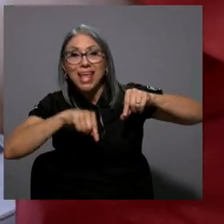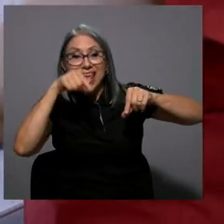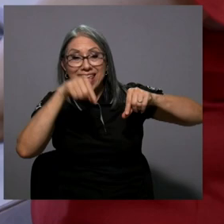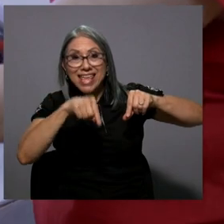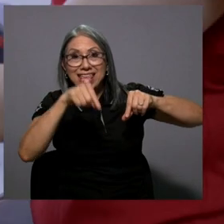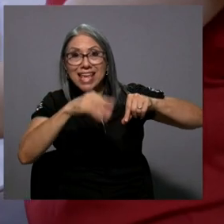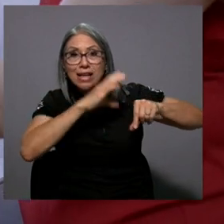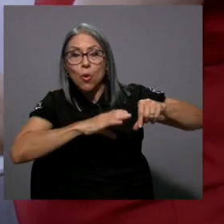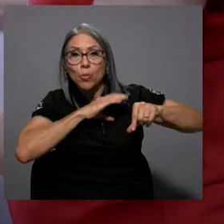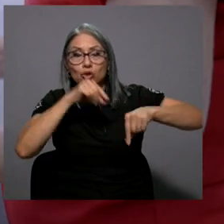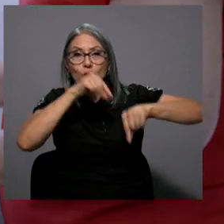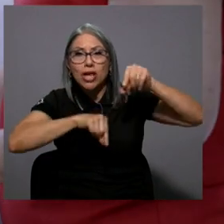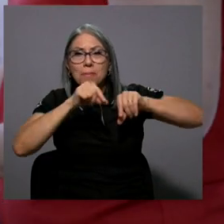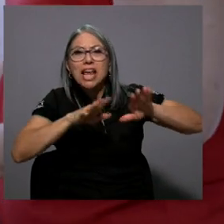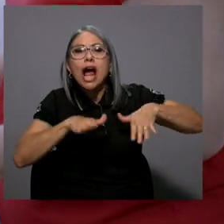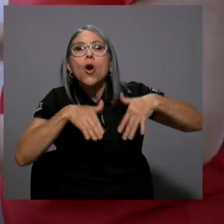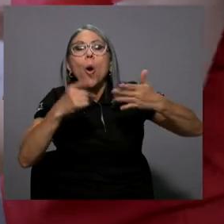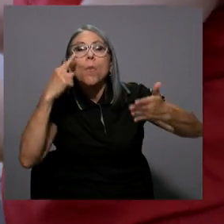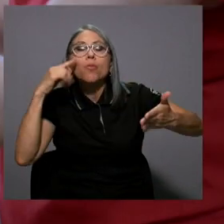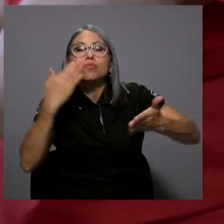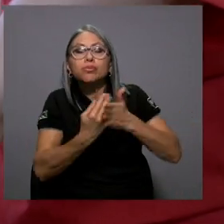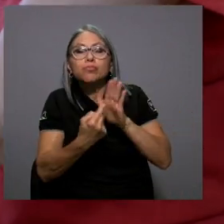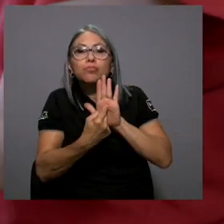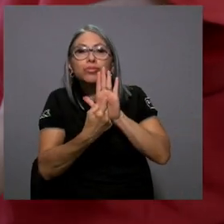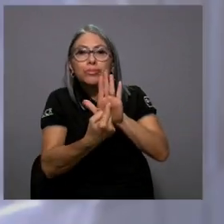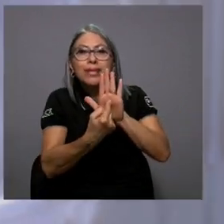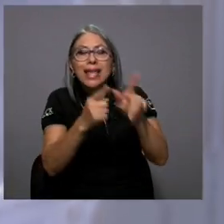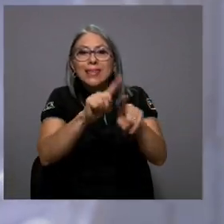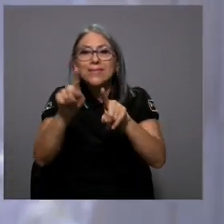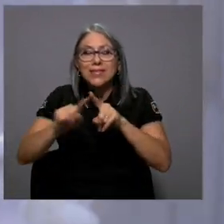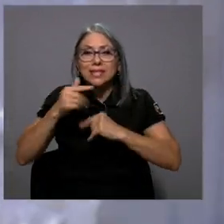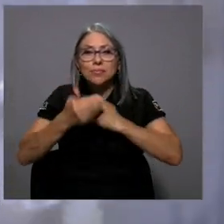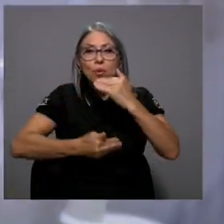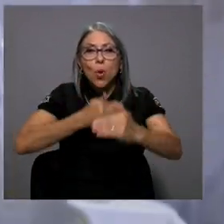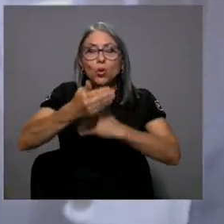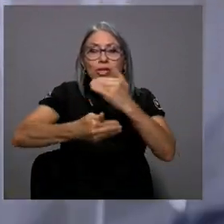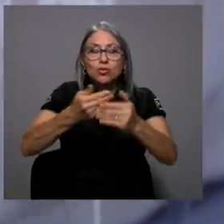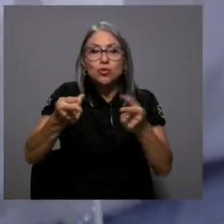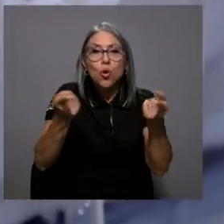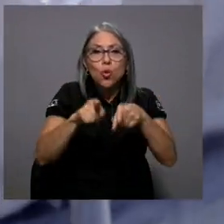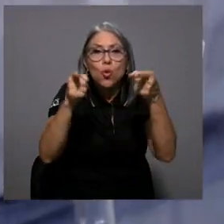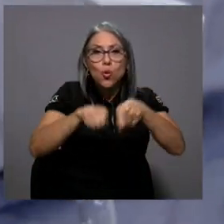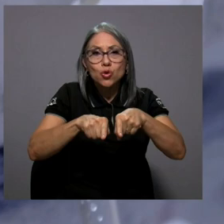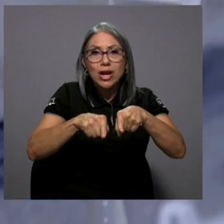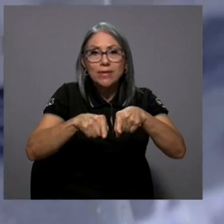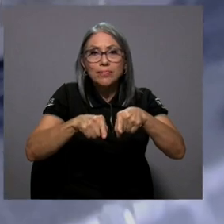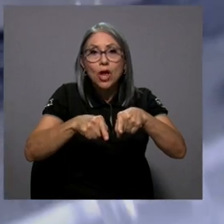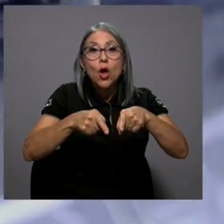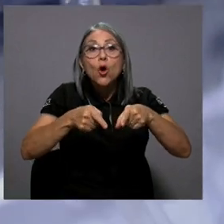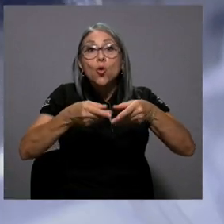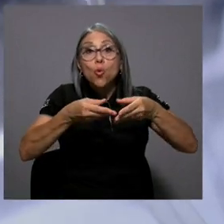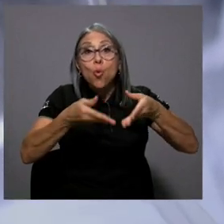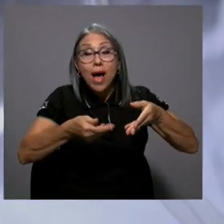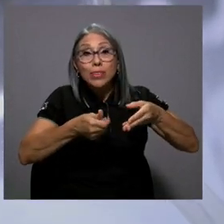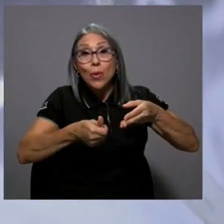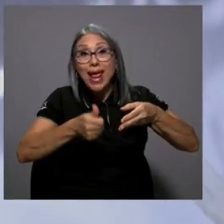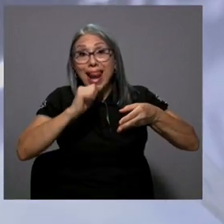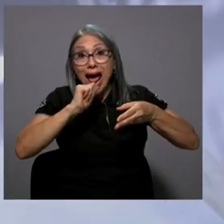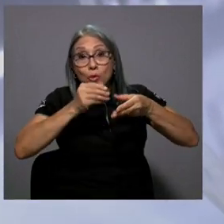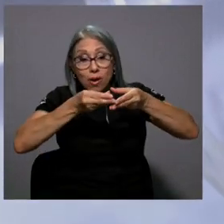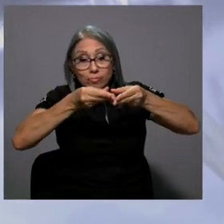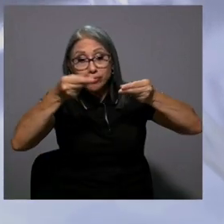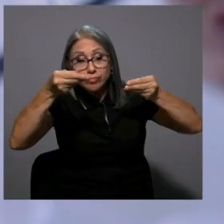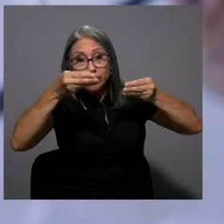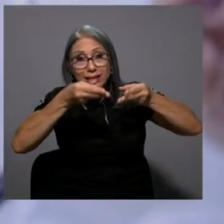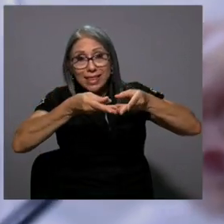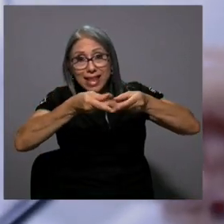esa composición química es reflejo de una serie de procesos que ocurren cuando el agua subterránea se mueve